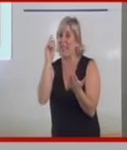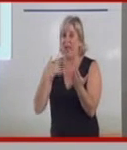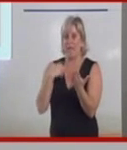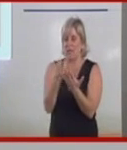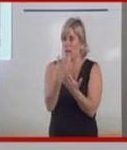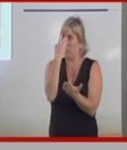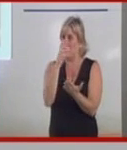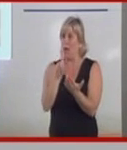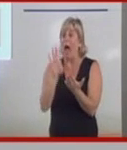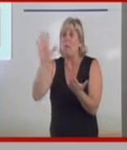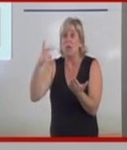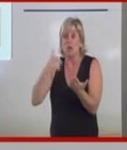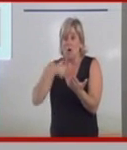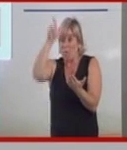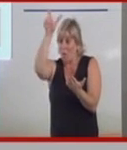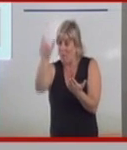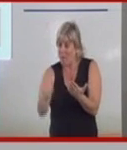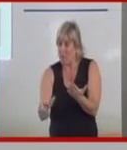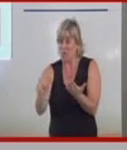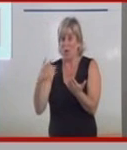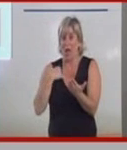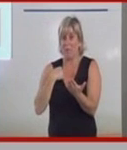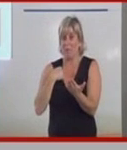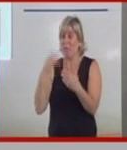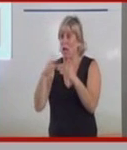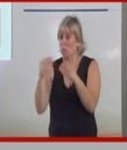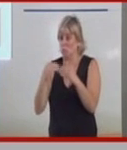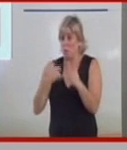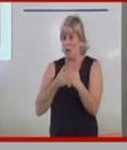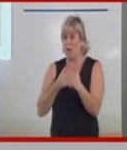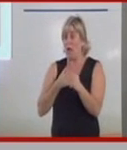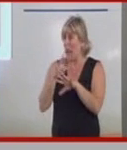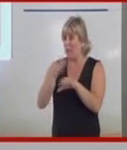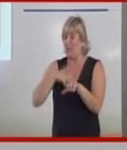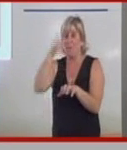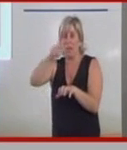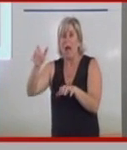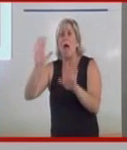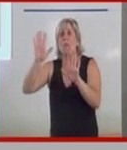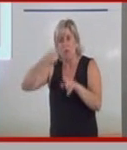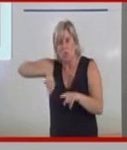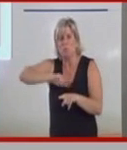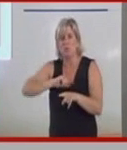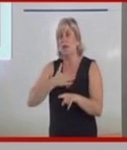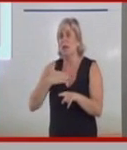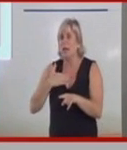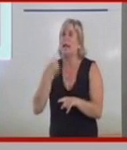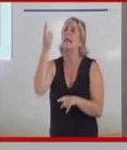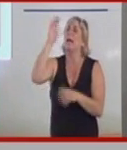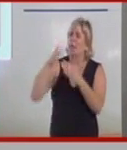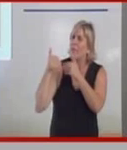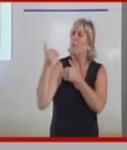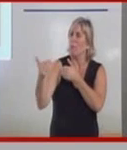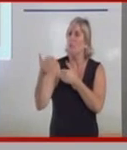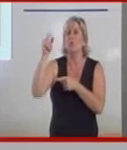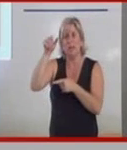realmente yo como usuaria, y así nos ocurre a la mayoría de las personas ciegas, queremos que nuestro dispositivo móvil también tenga